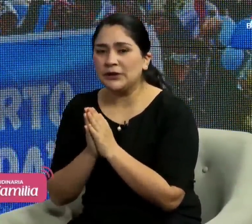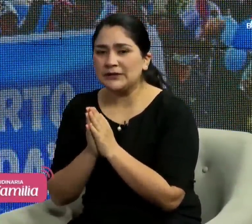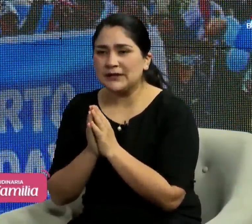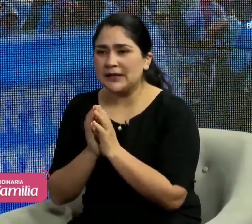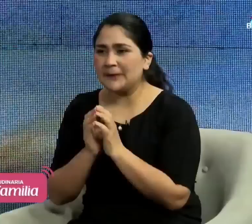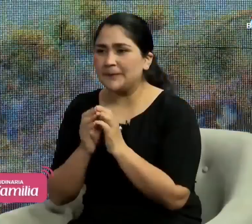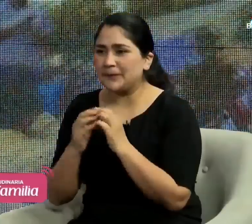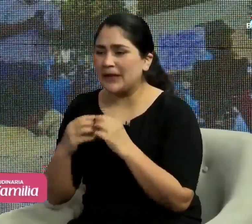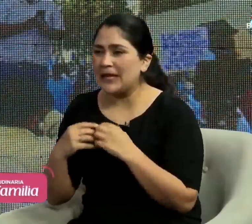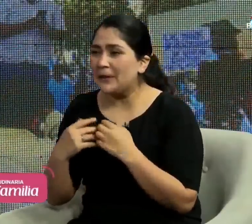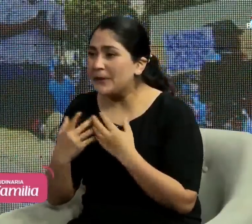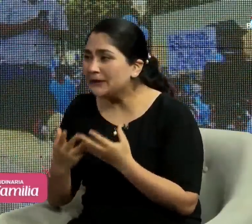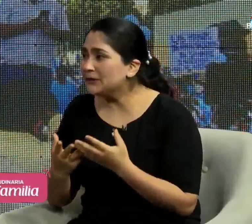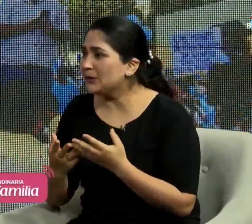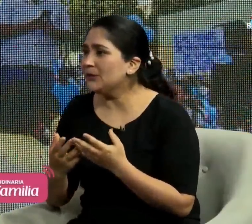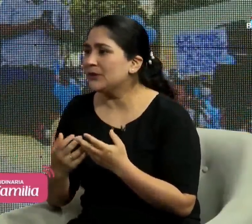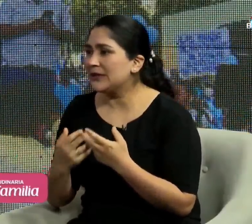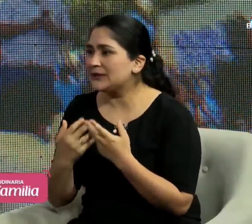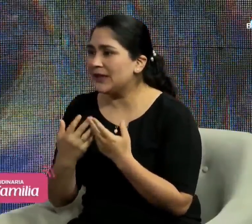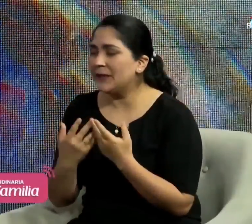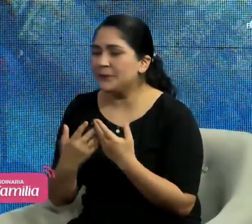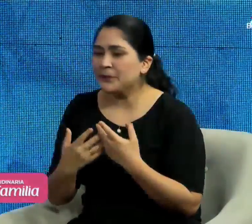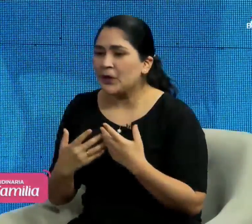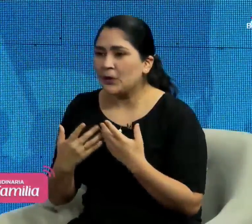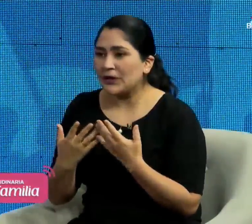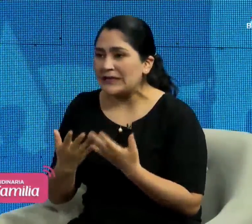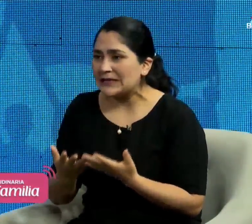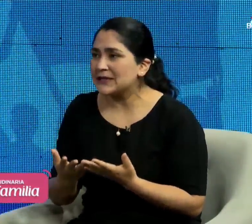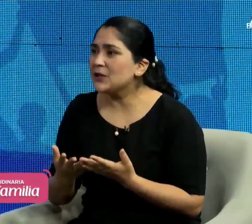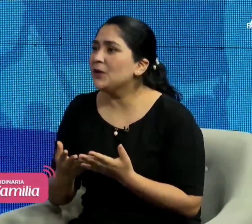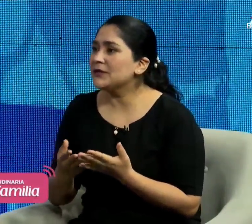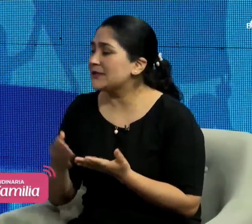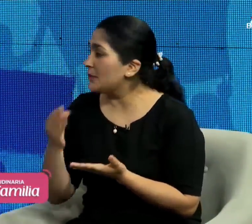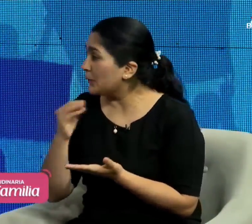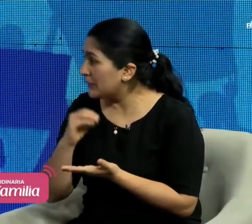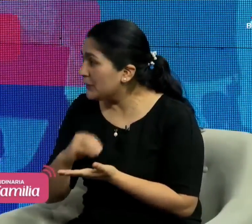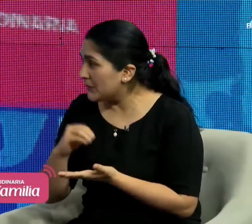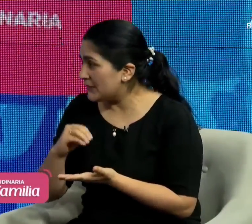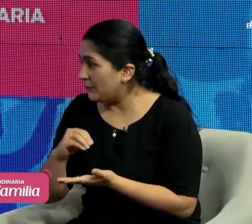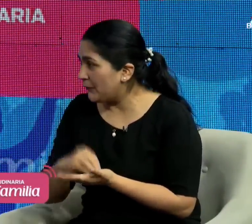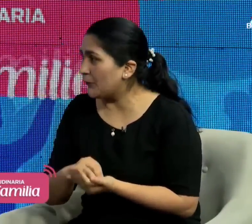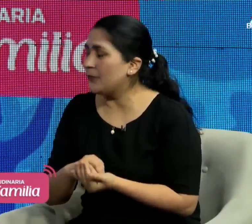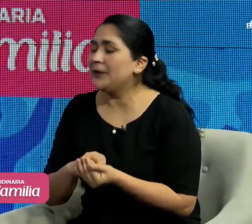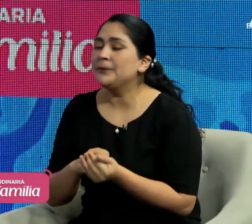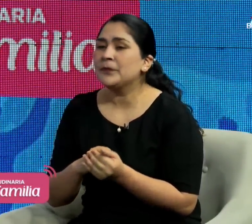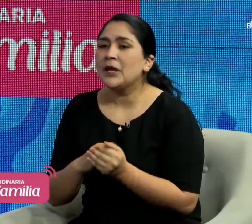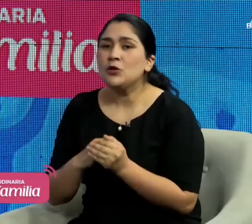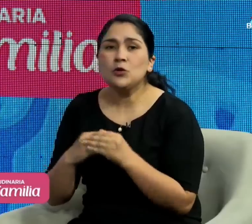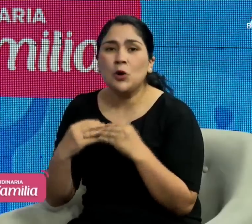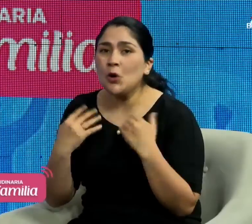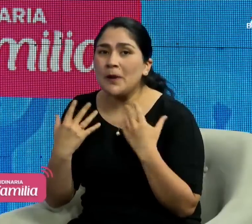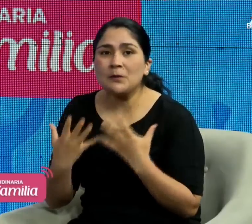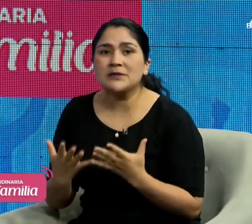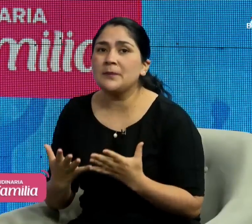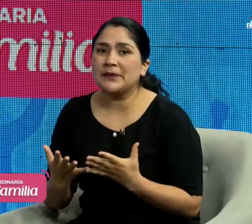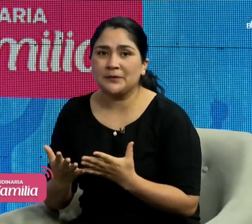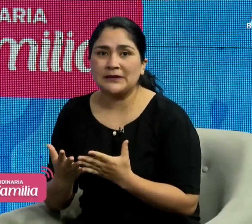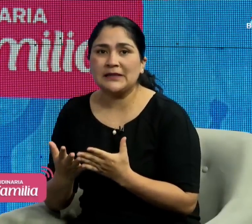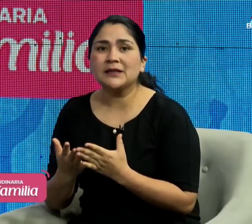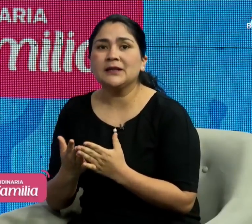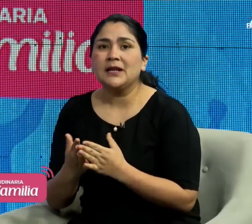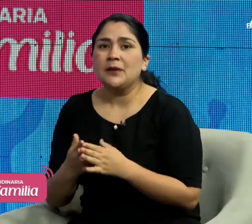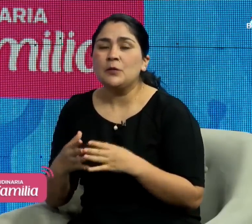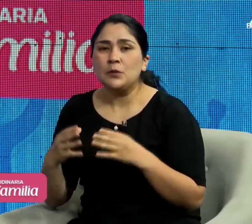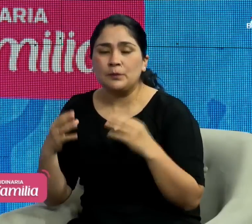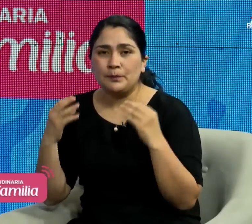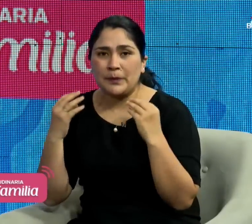Yo lamento que esta organización se esté portando de esa forma. No lo vamos a